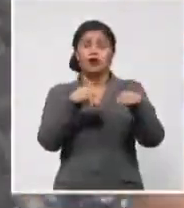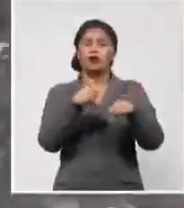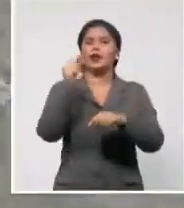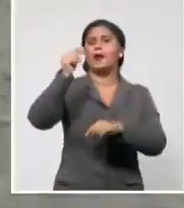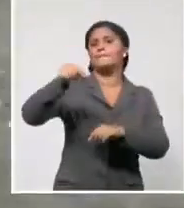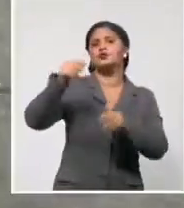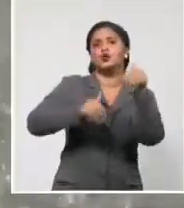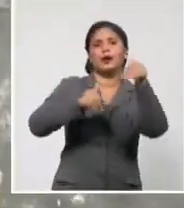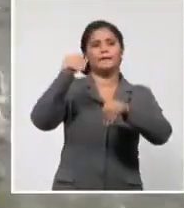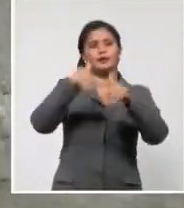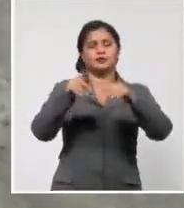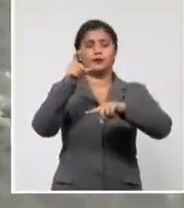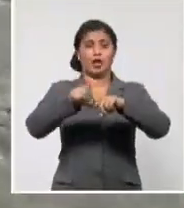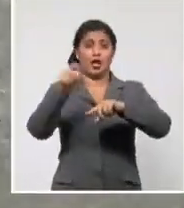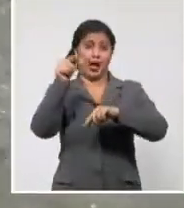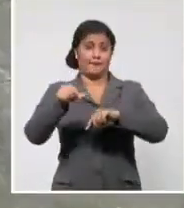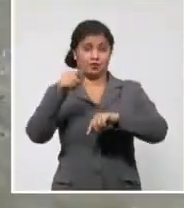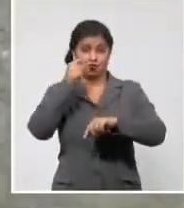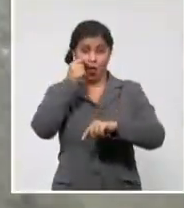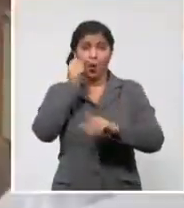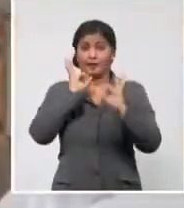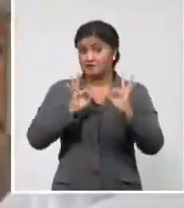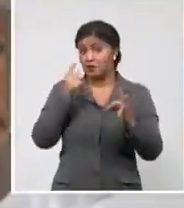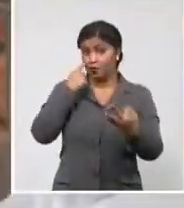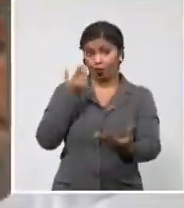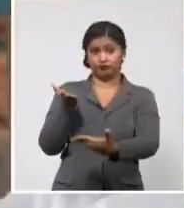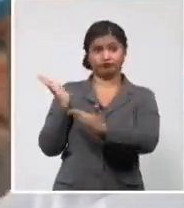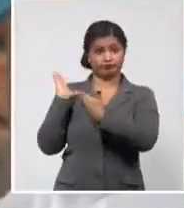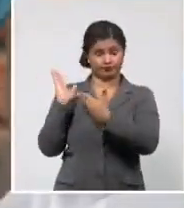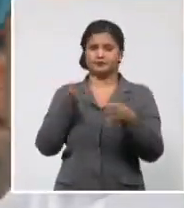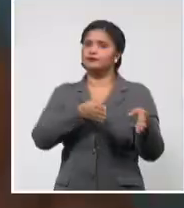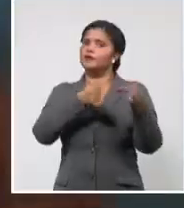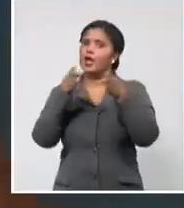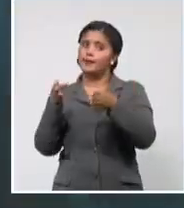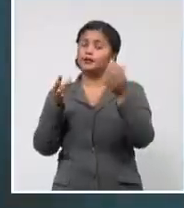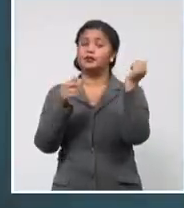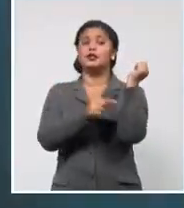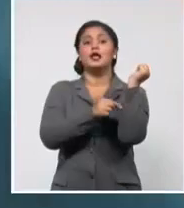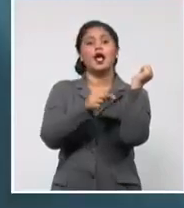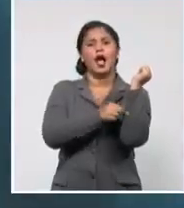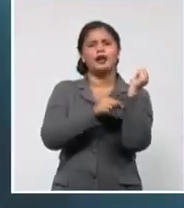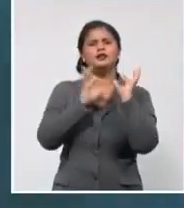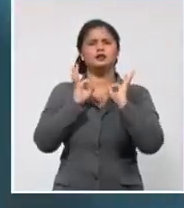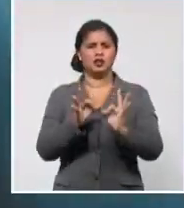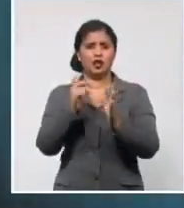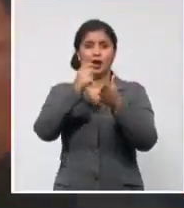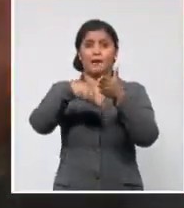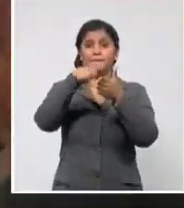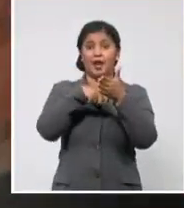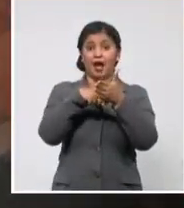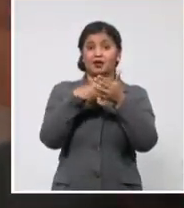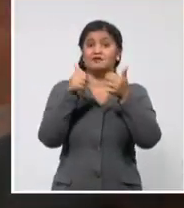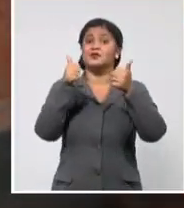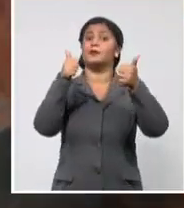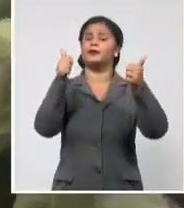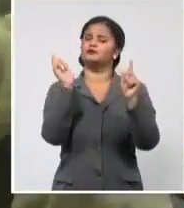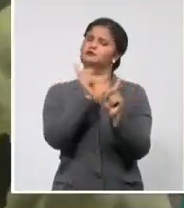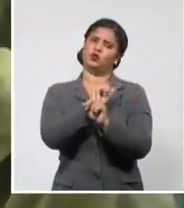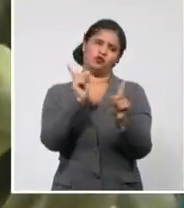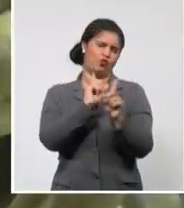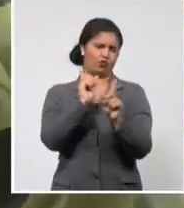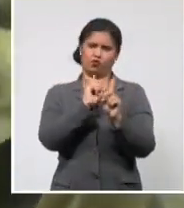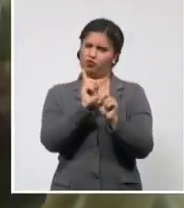el campesino Ángel Cobo. En el cárnico, a pesar del incumplimiento de los planes, se trabaja por incrementar la línea de